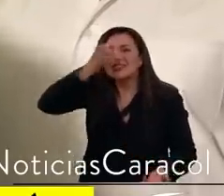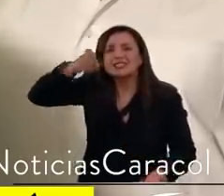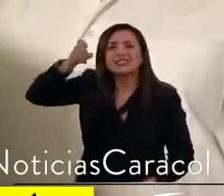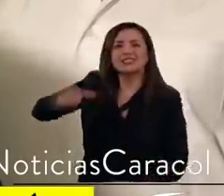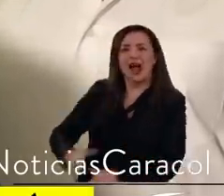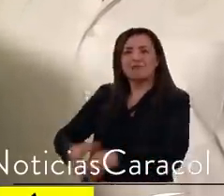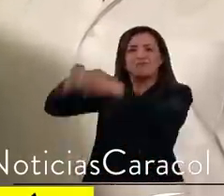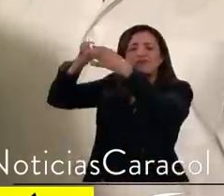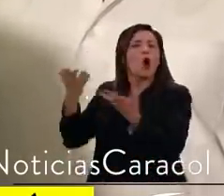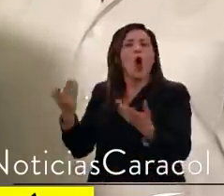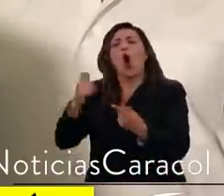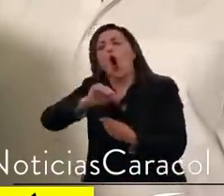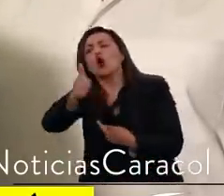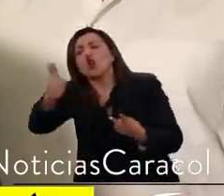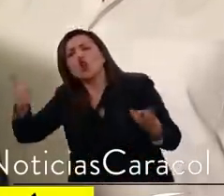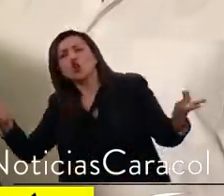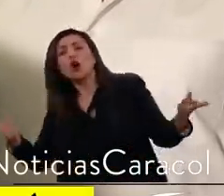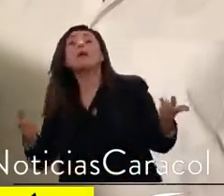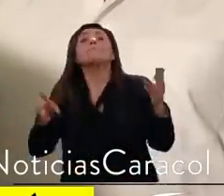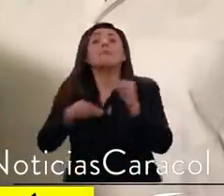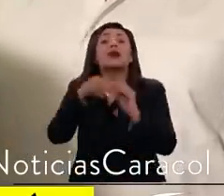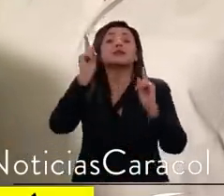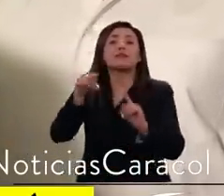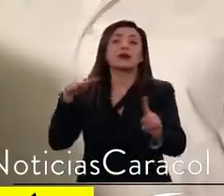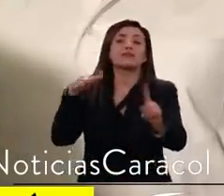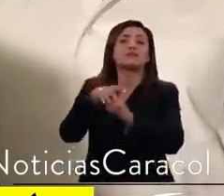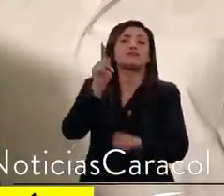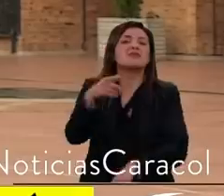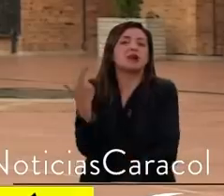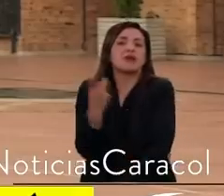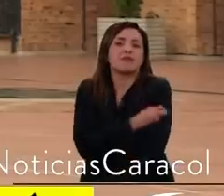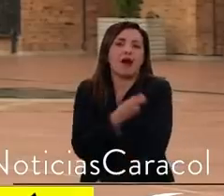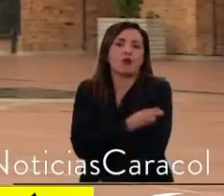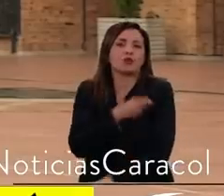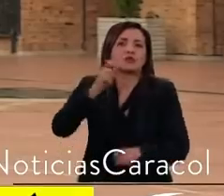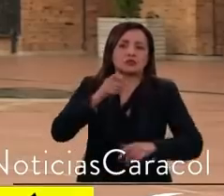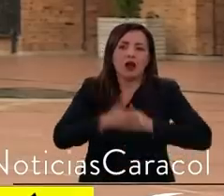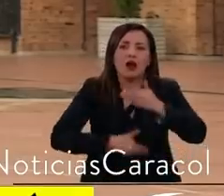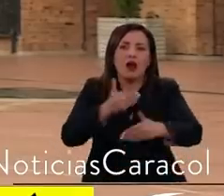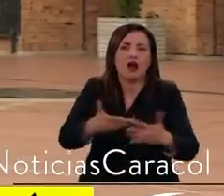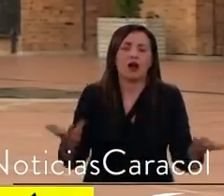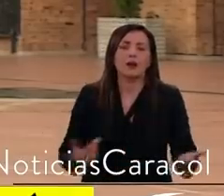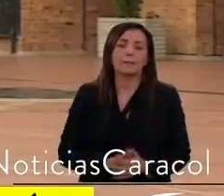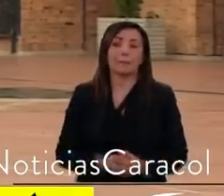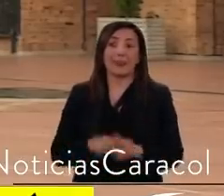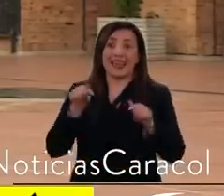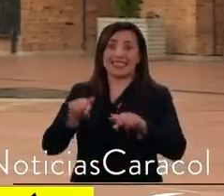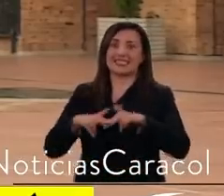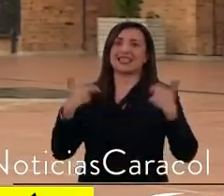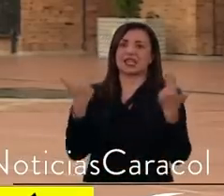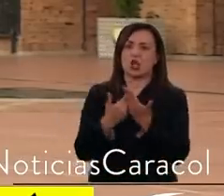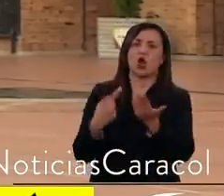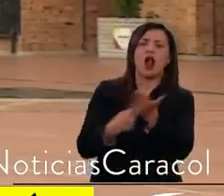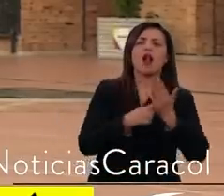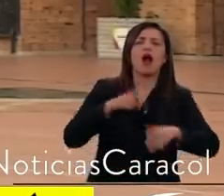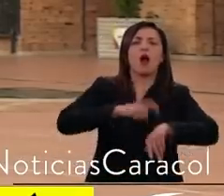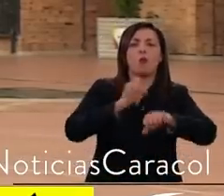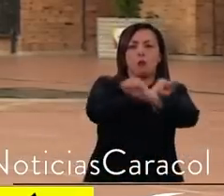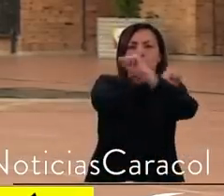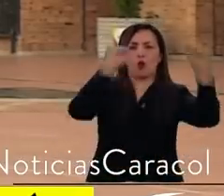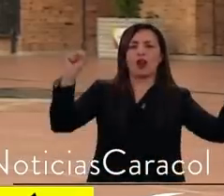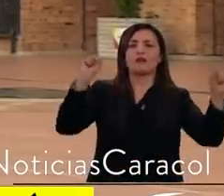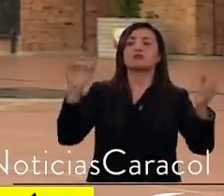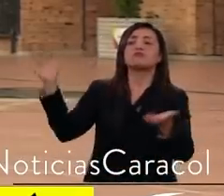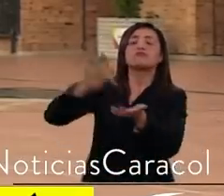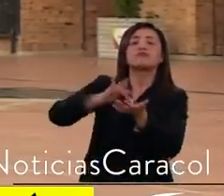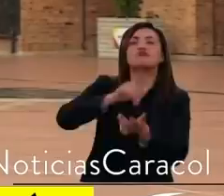o de otros bienes, pero también está afectando el proceso de vacunación. Fue una reunión que se desarrolló en horas de la mañana, 10